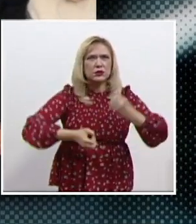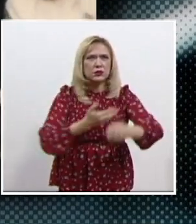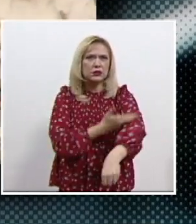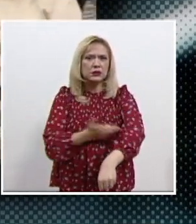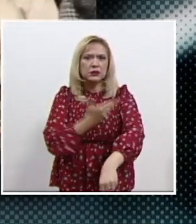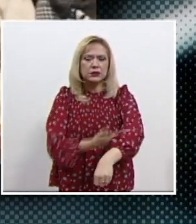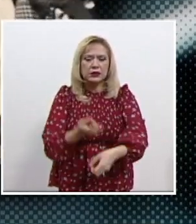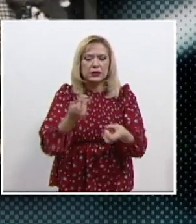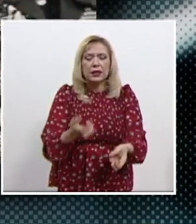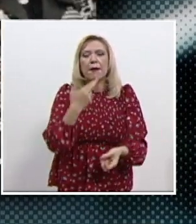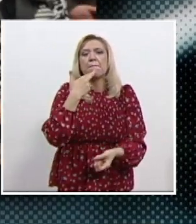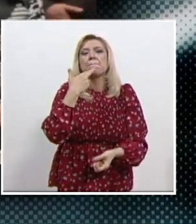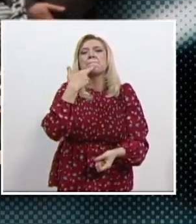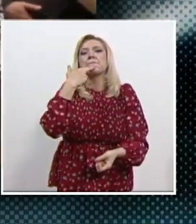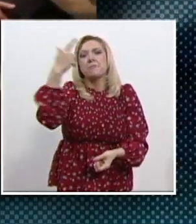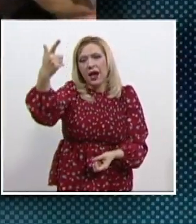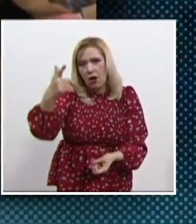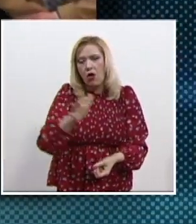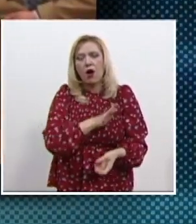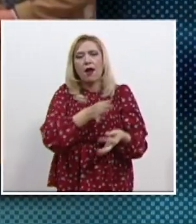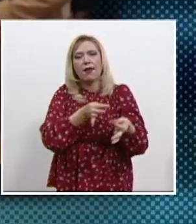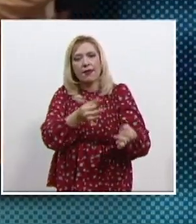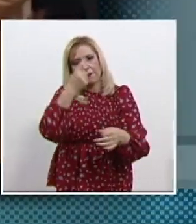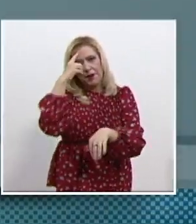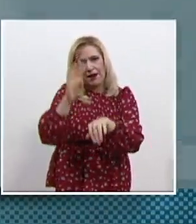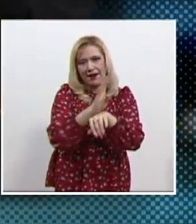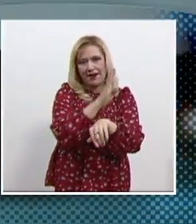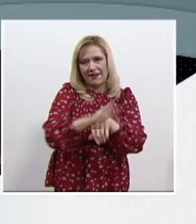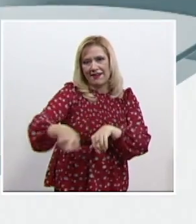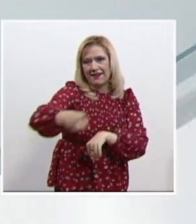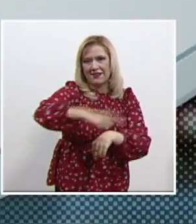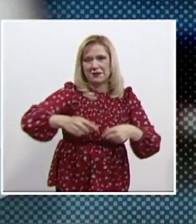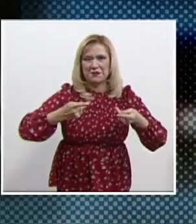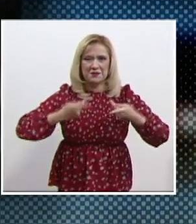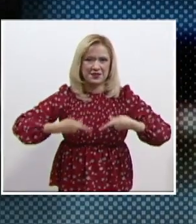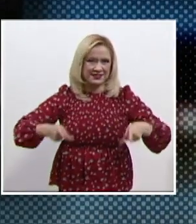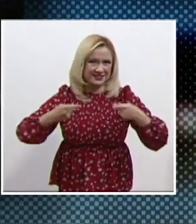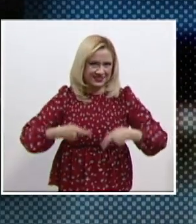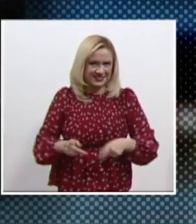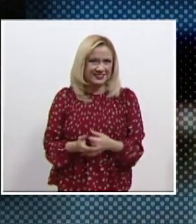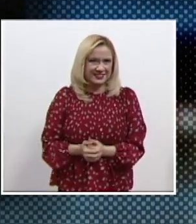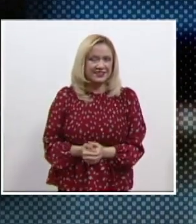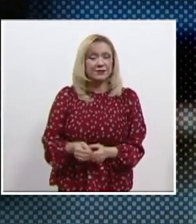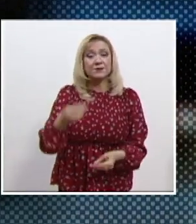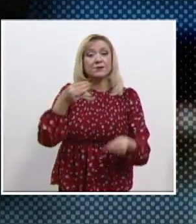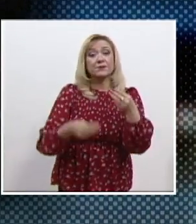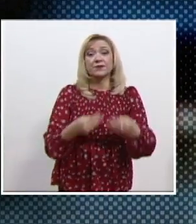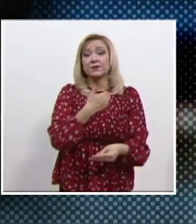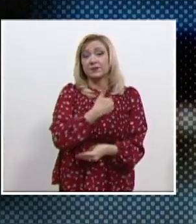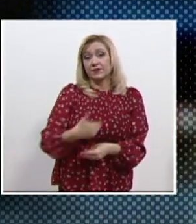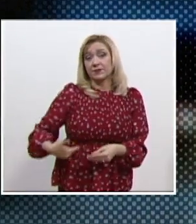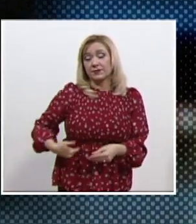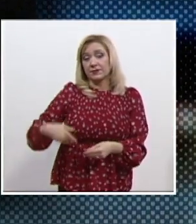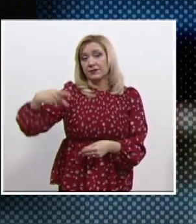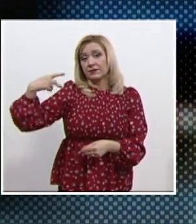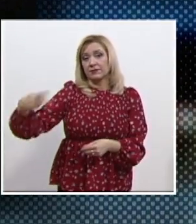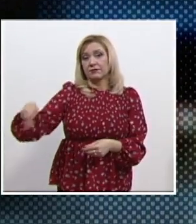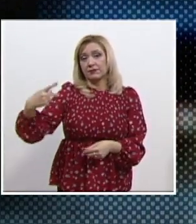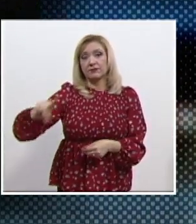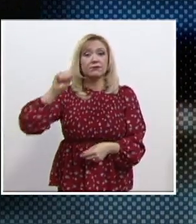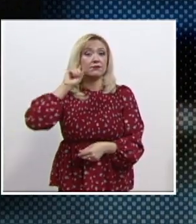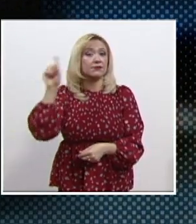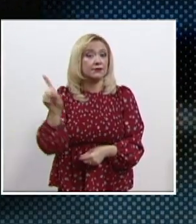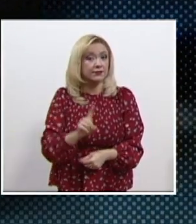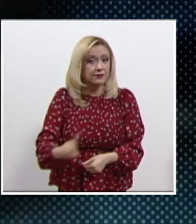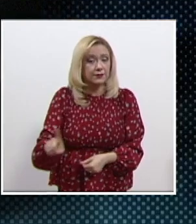los procesos jurisdiccionales en beneficio de la población. El magistrado presidente del Poder Judicial de